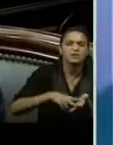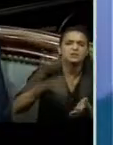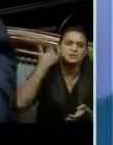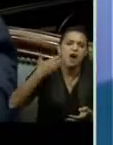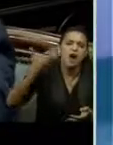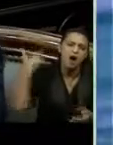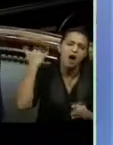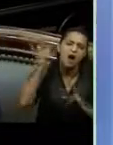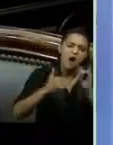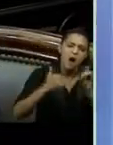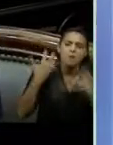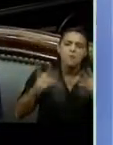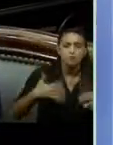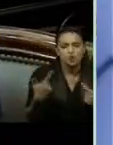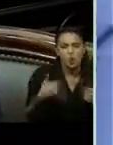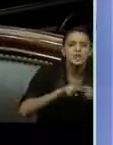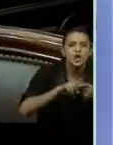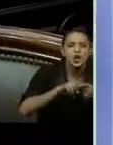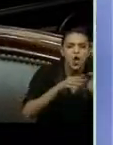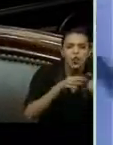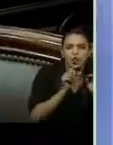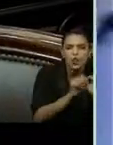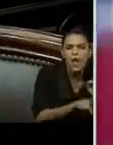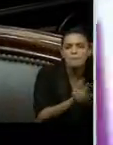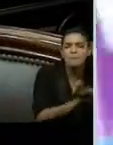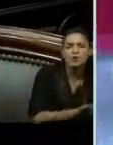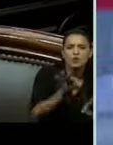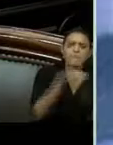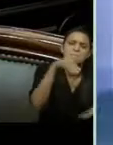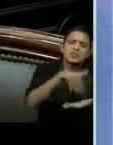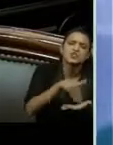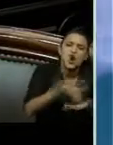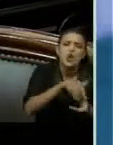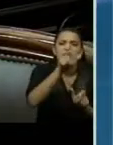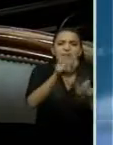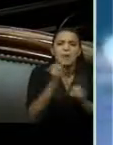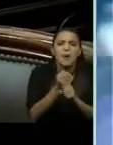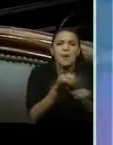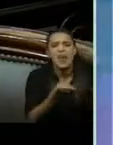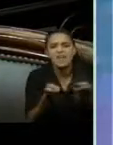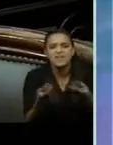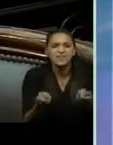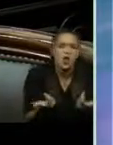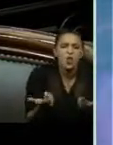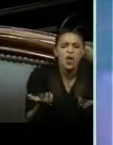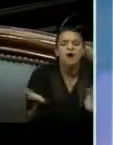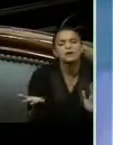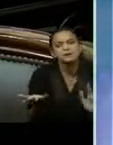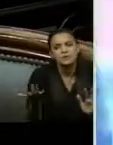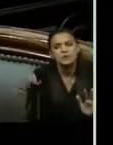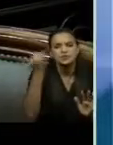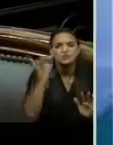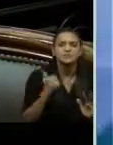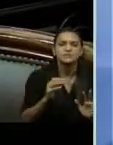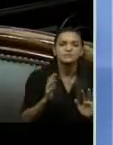comienzan los tratamientos de trombatología, de cardiología y por el diabetes. O sea que